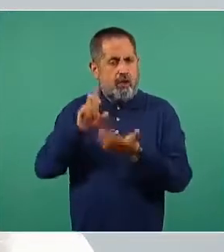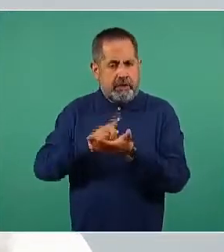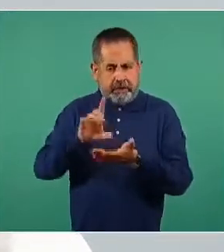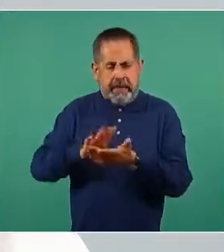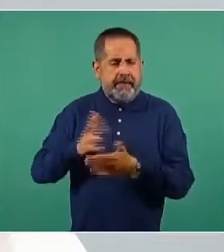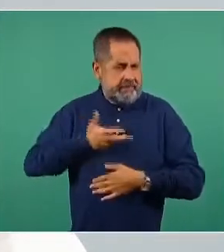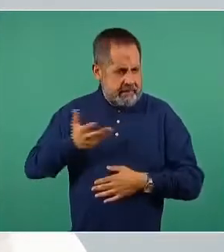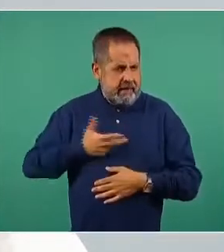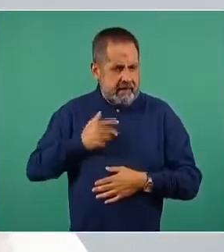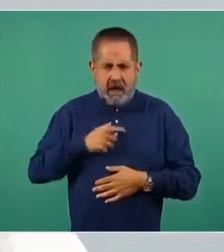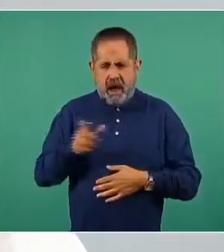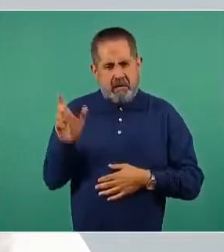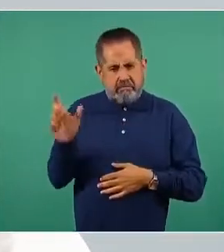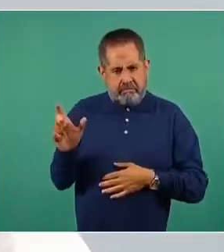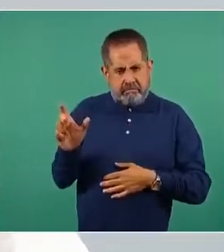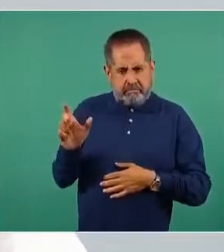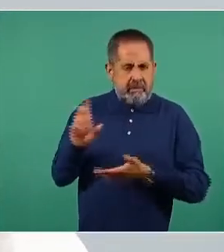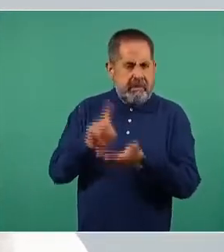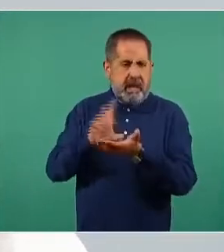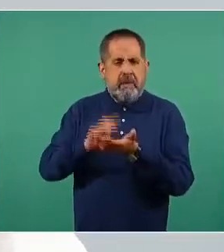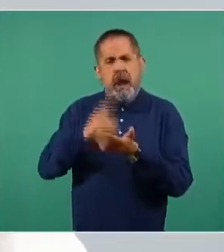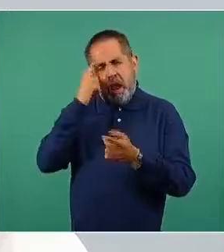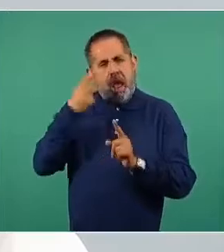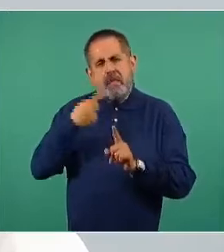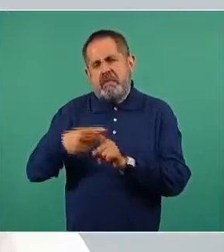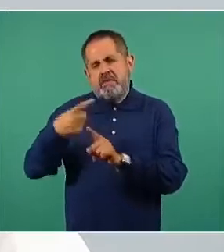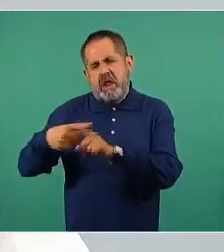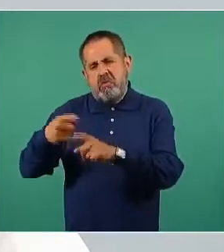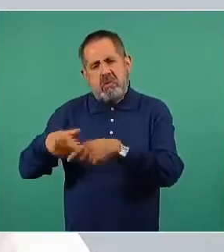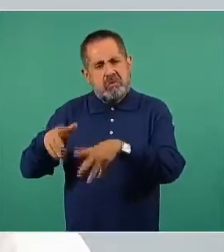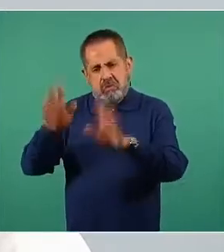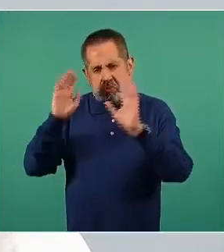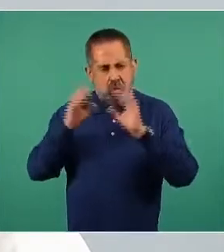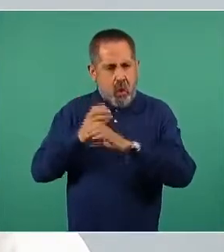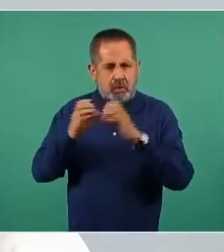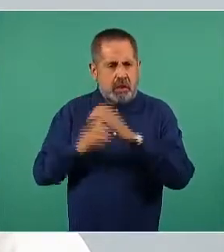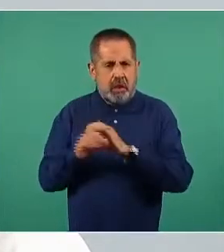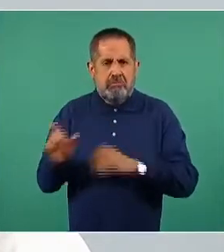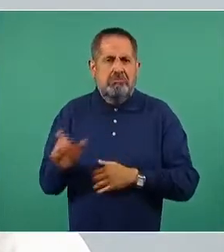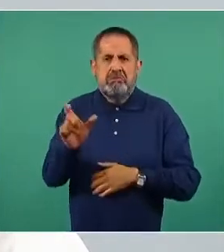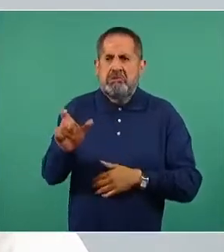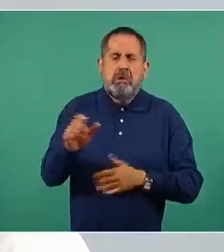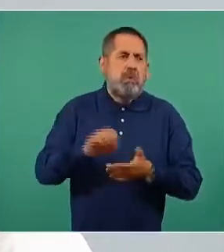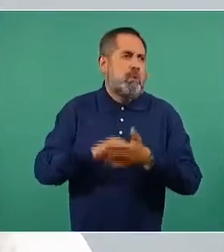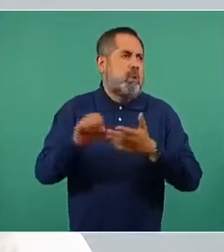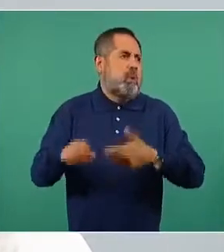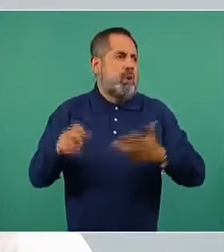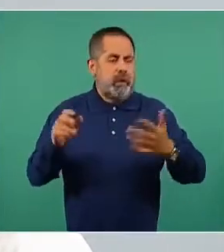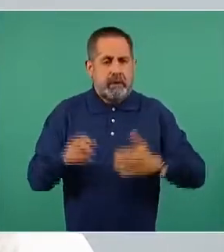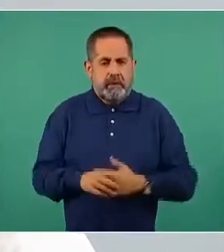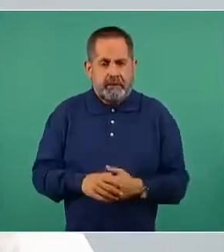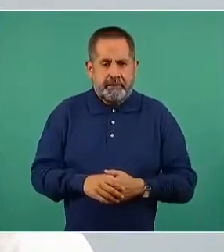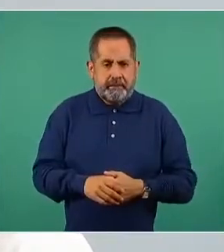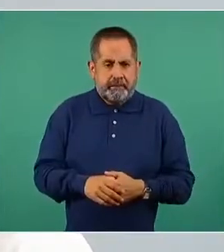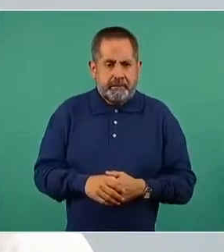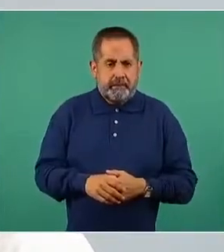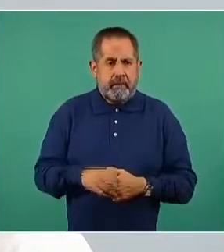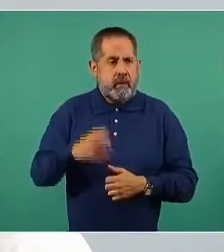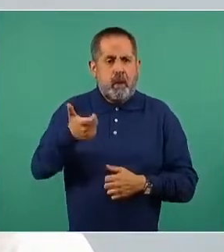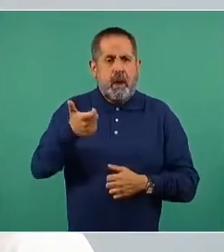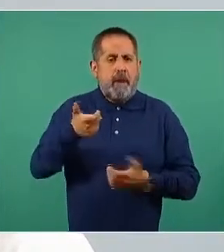discapacidad para múltiples otras cosas, como